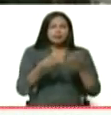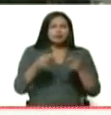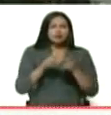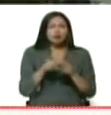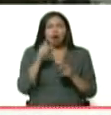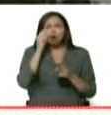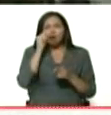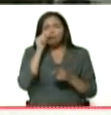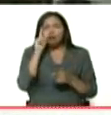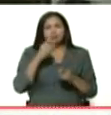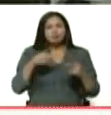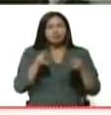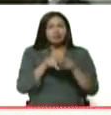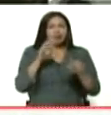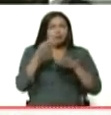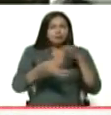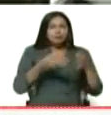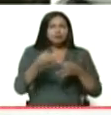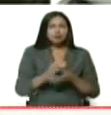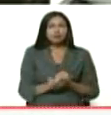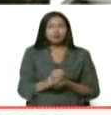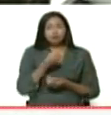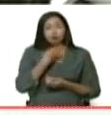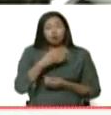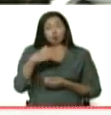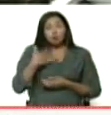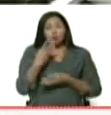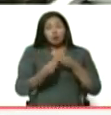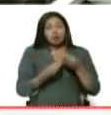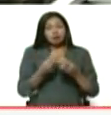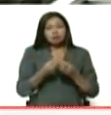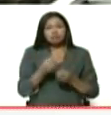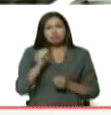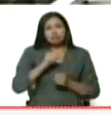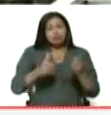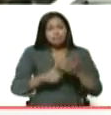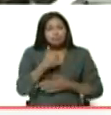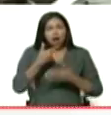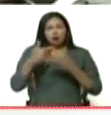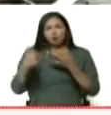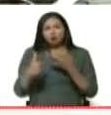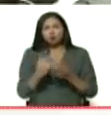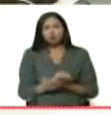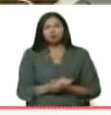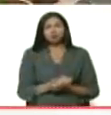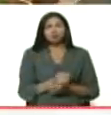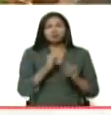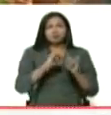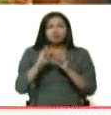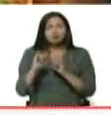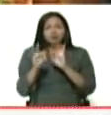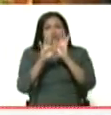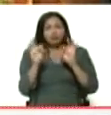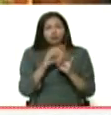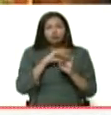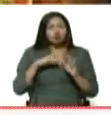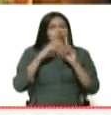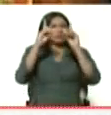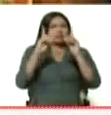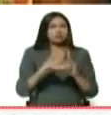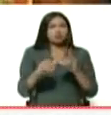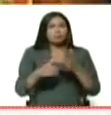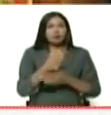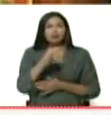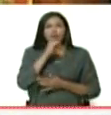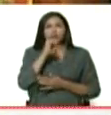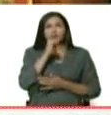sabio. Bueno, podemos hacer mucho más. Y por eso, bueno, hemos decidido, después